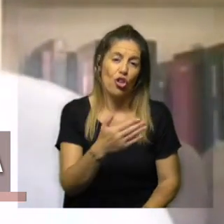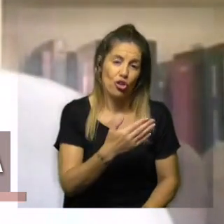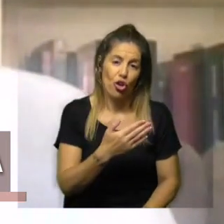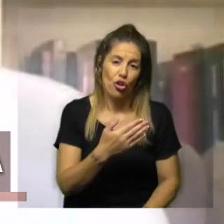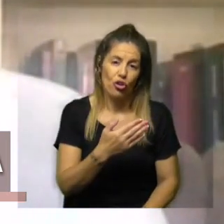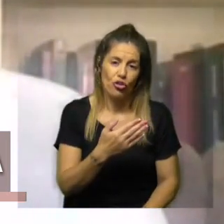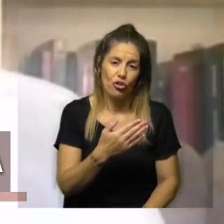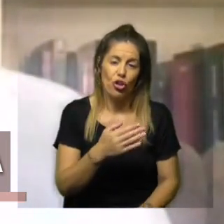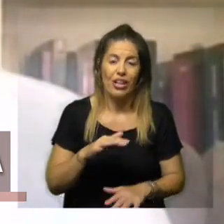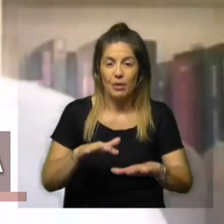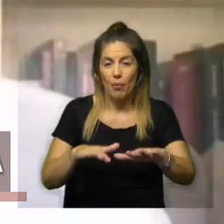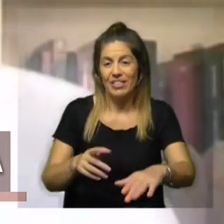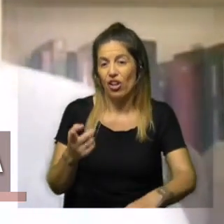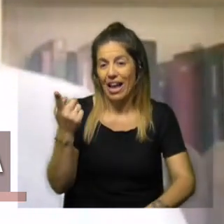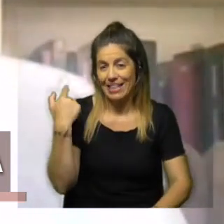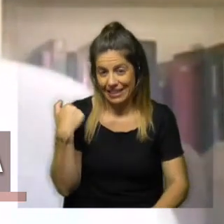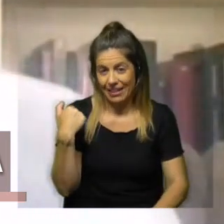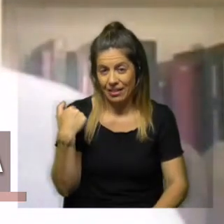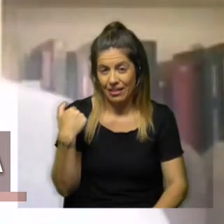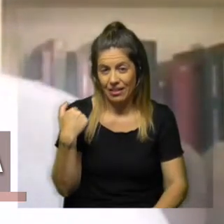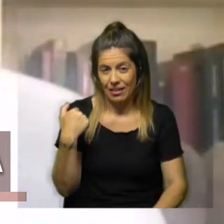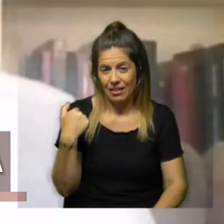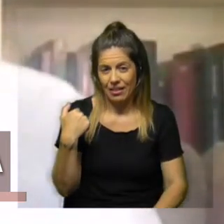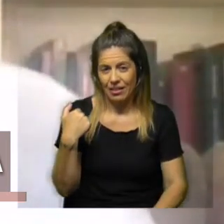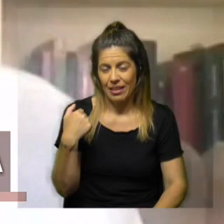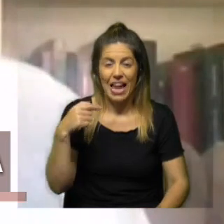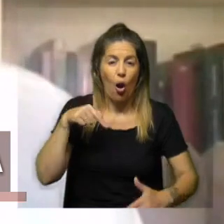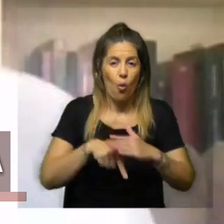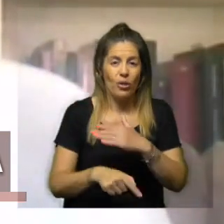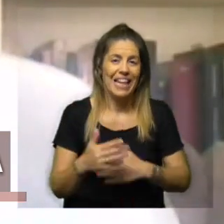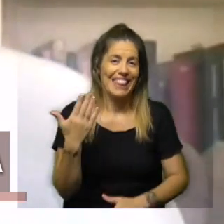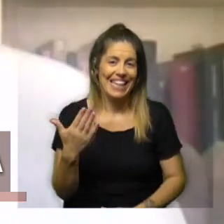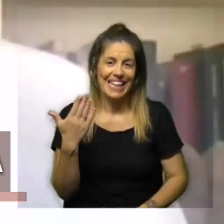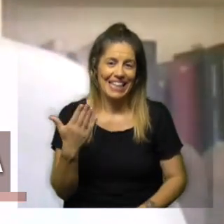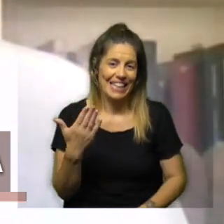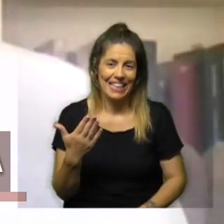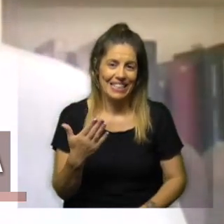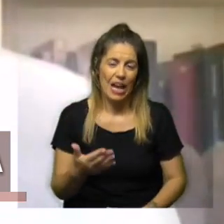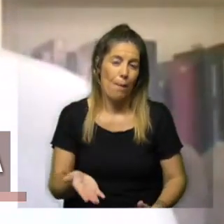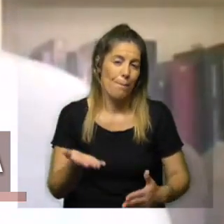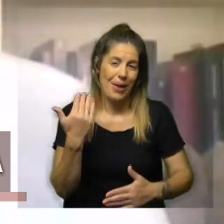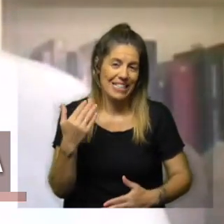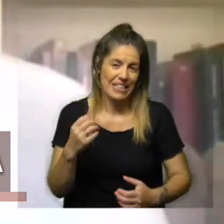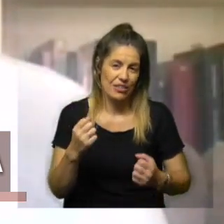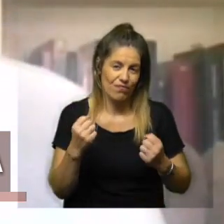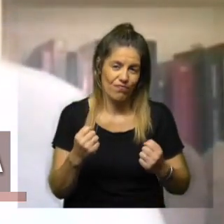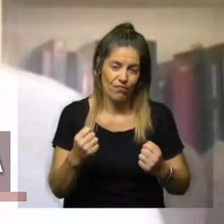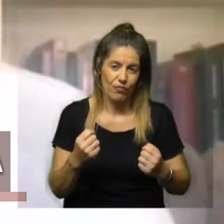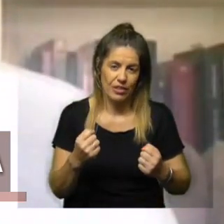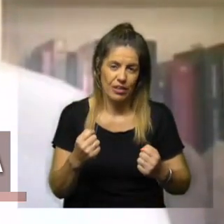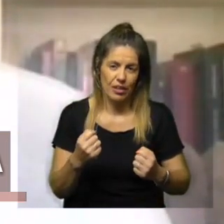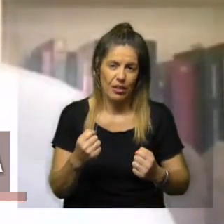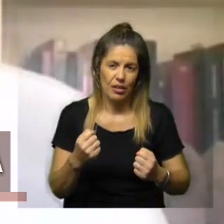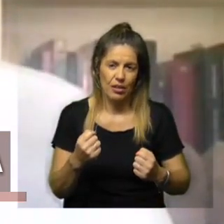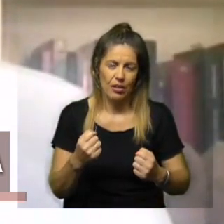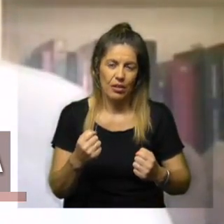que se movilizaron ayer. El bolsonarismo, la ultraderecha, la derecha más corazón, más duro de la derecha brasileña, puede ser en torno a